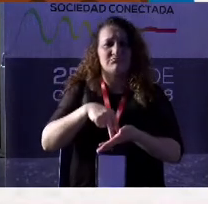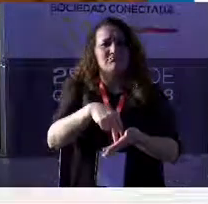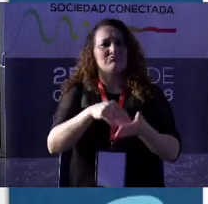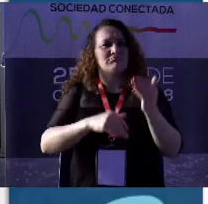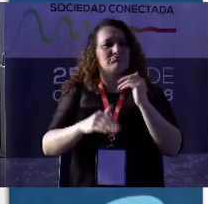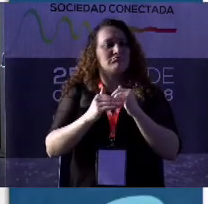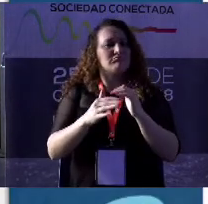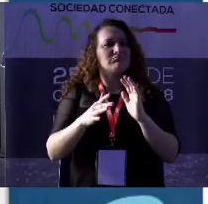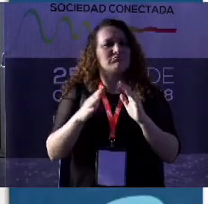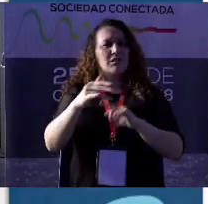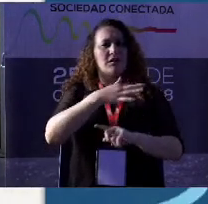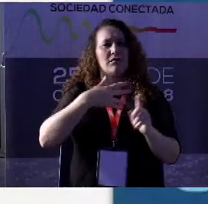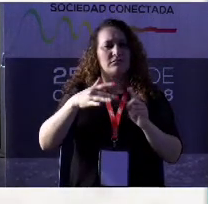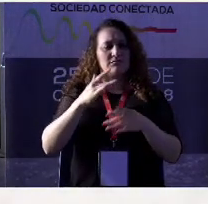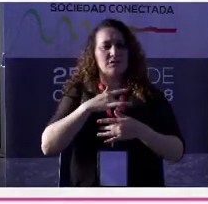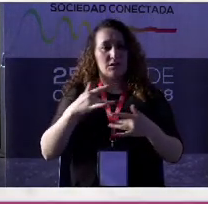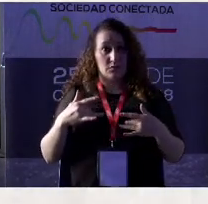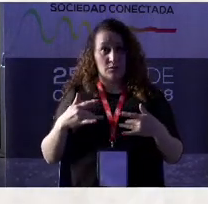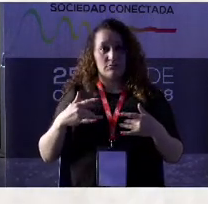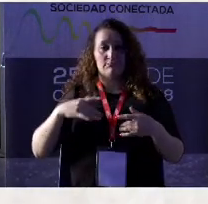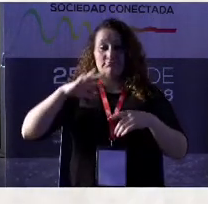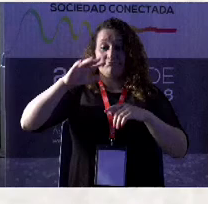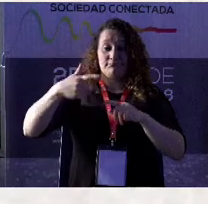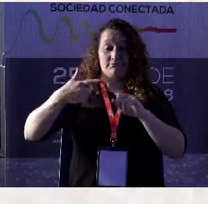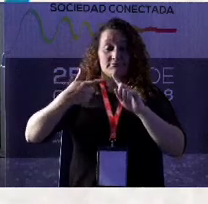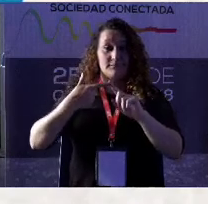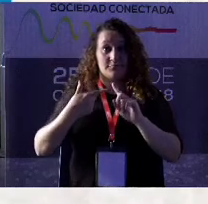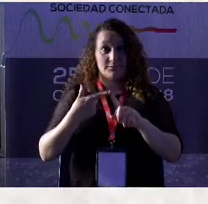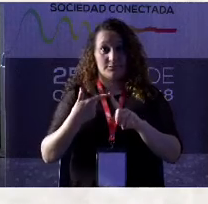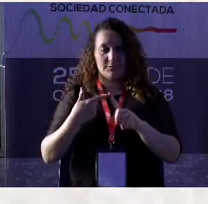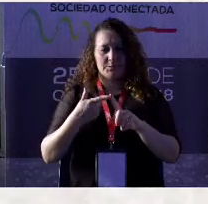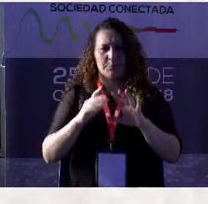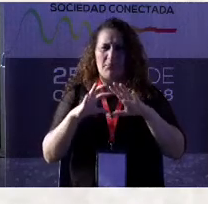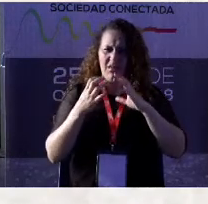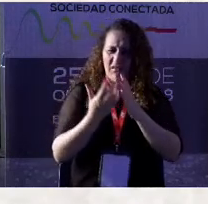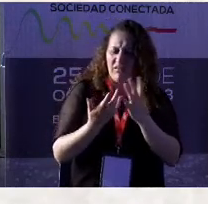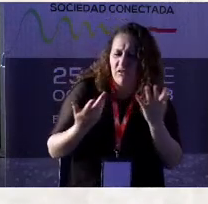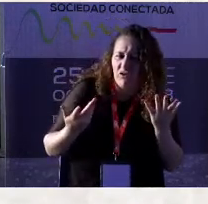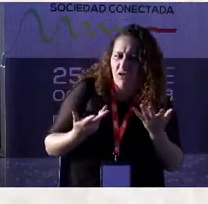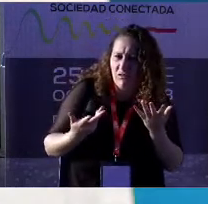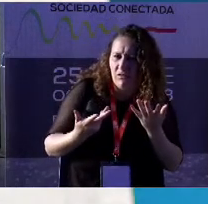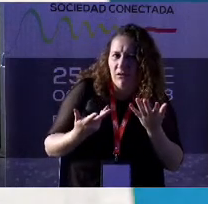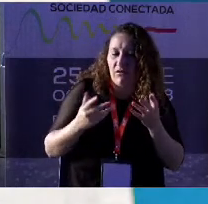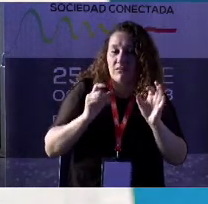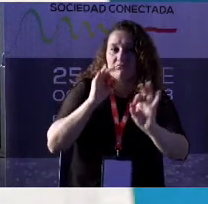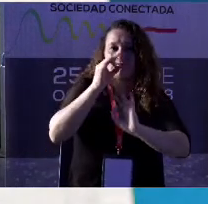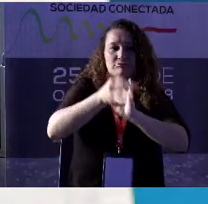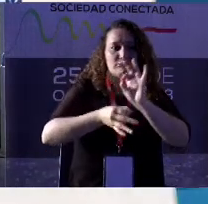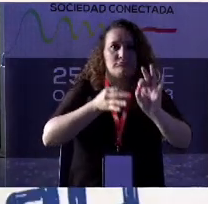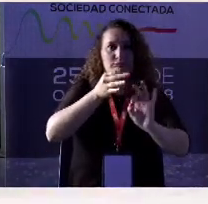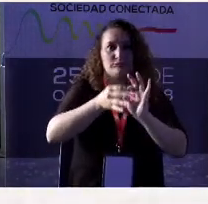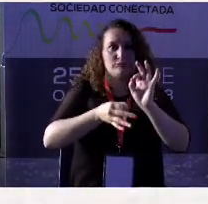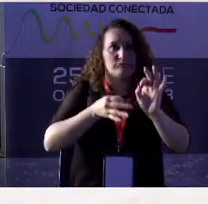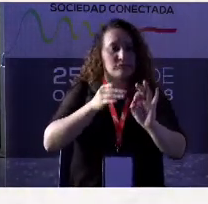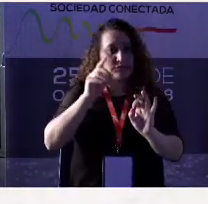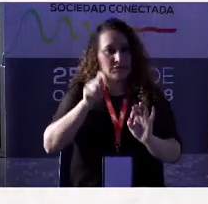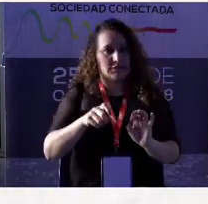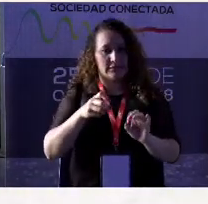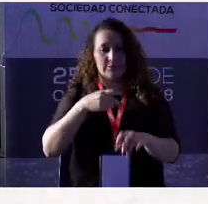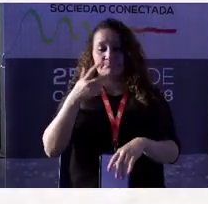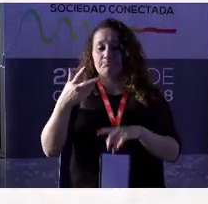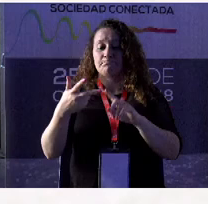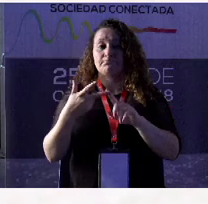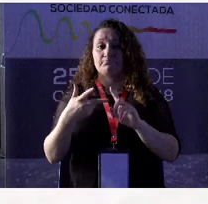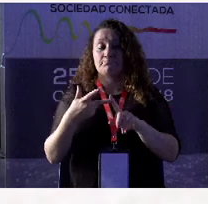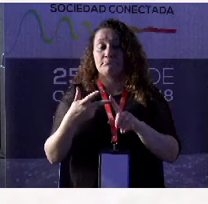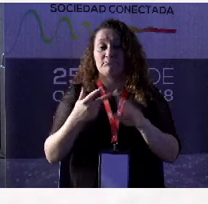saludable planeta colocar la protección del planeta en el centro prosperidad transformar